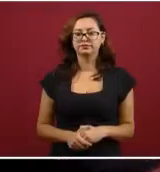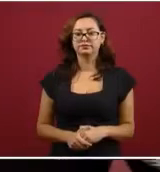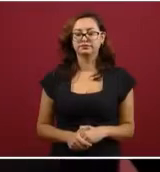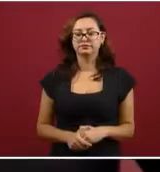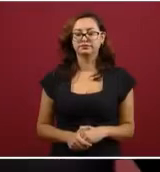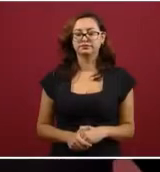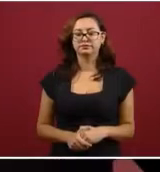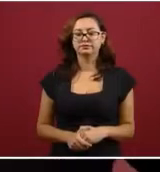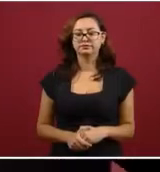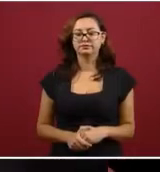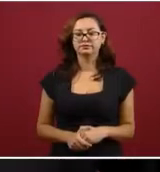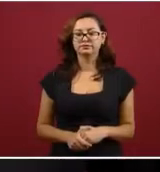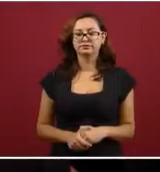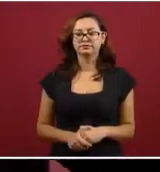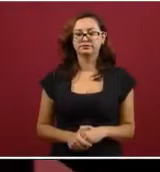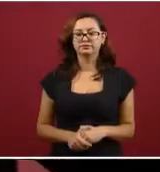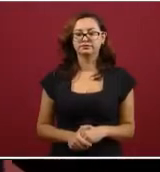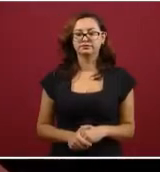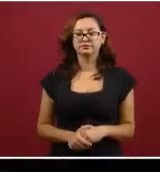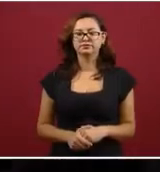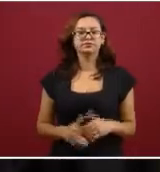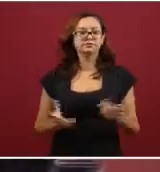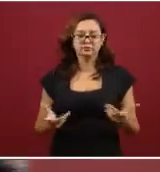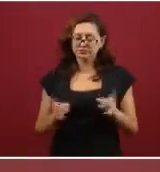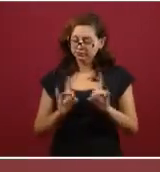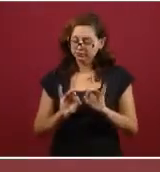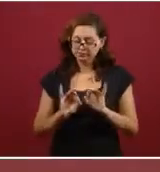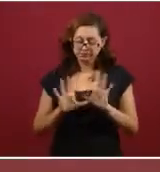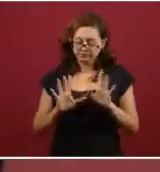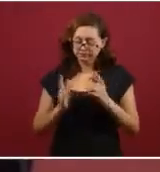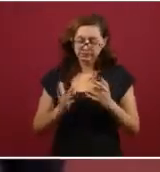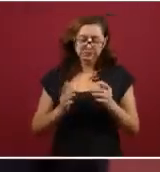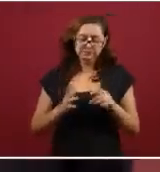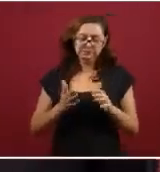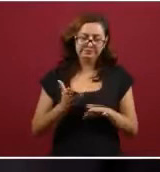Guardadas todas las proporciones, son otros momentos,